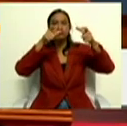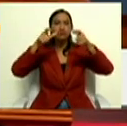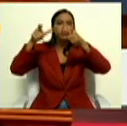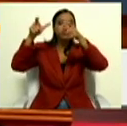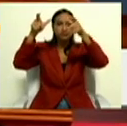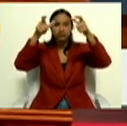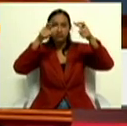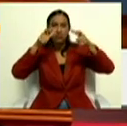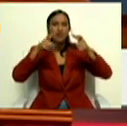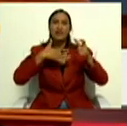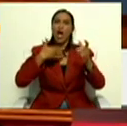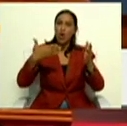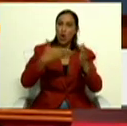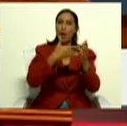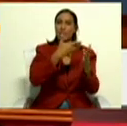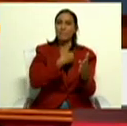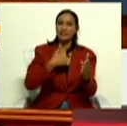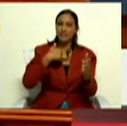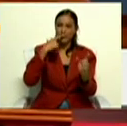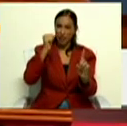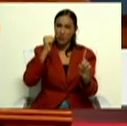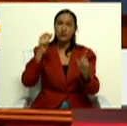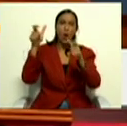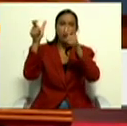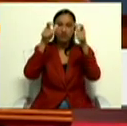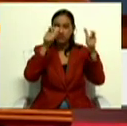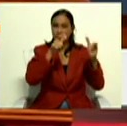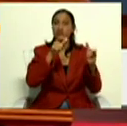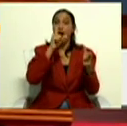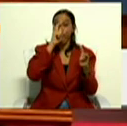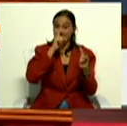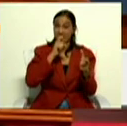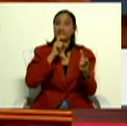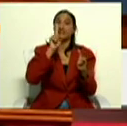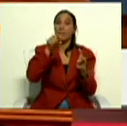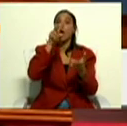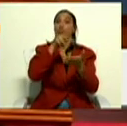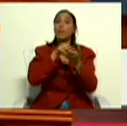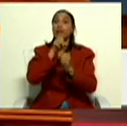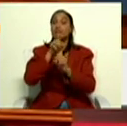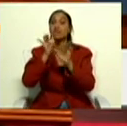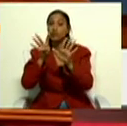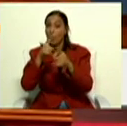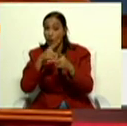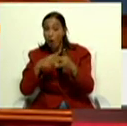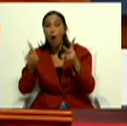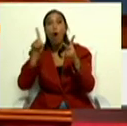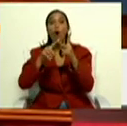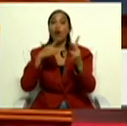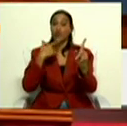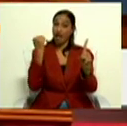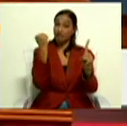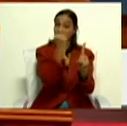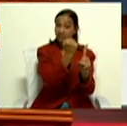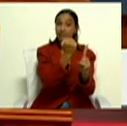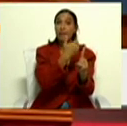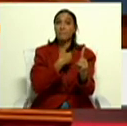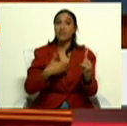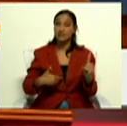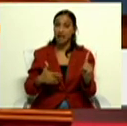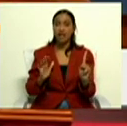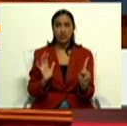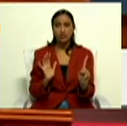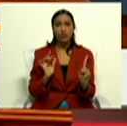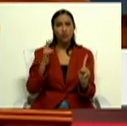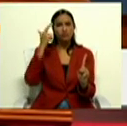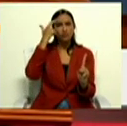2018, el intento de golpe de Estado el 30 de abril del 2019. Son tan burdos dentro de su mente